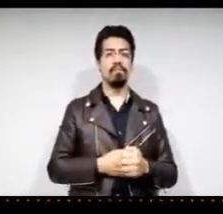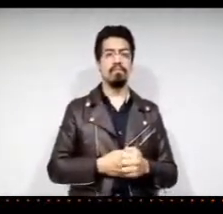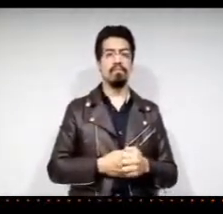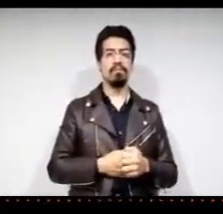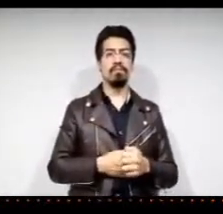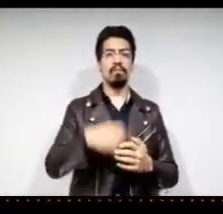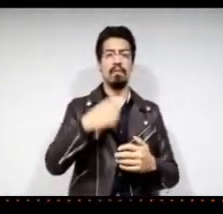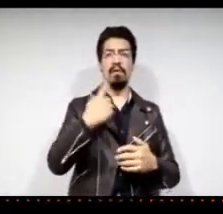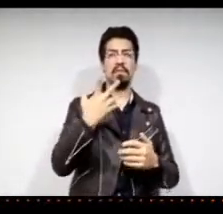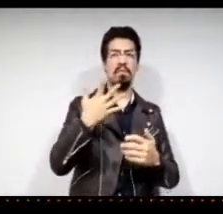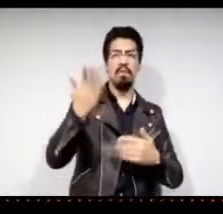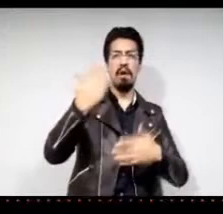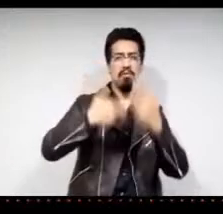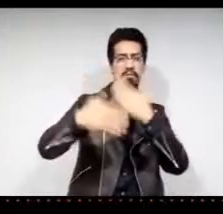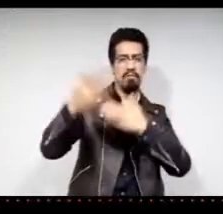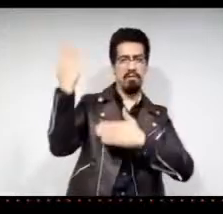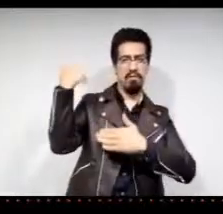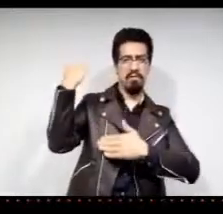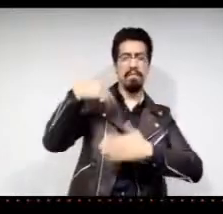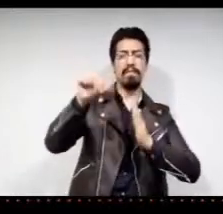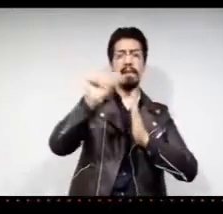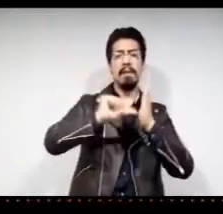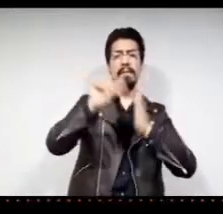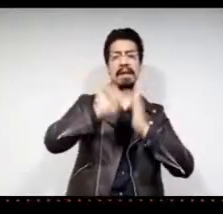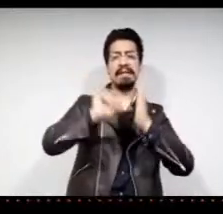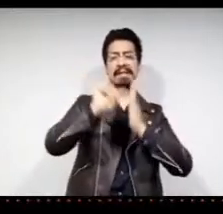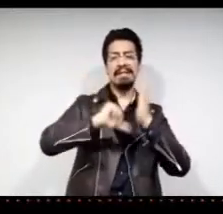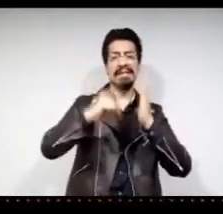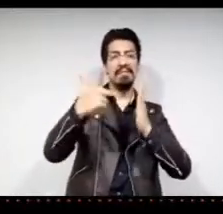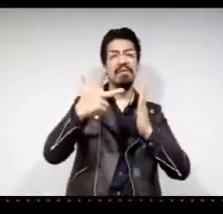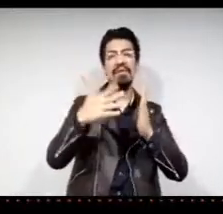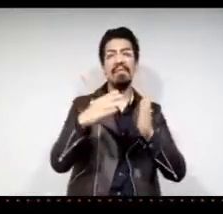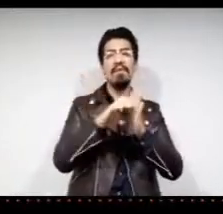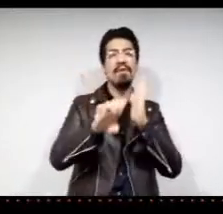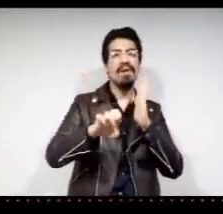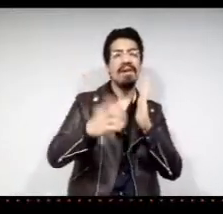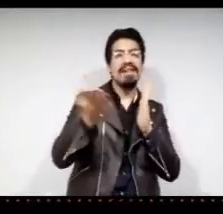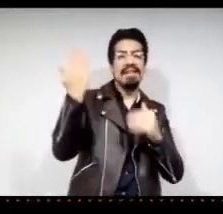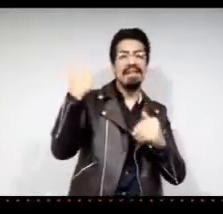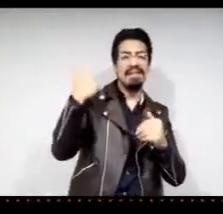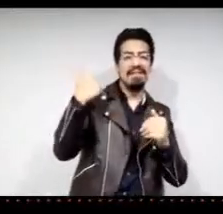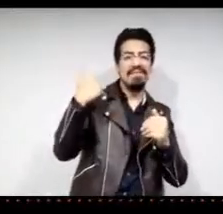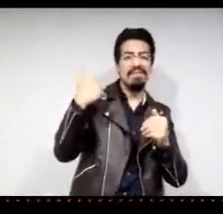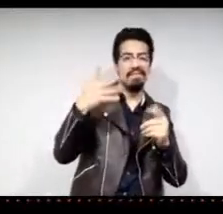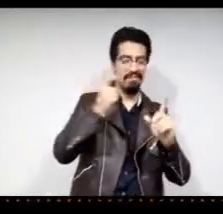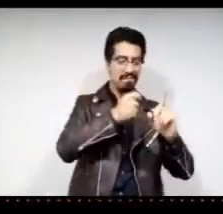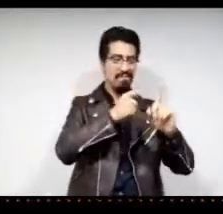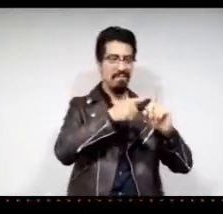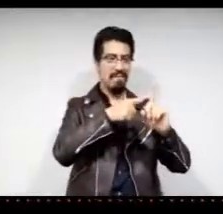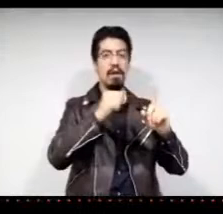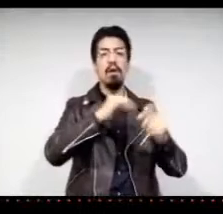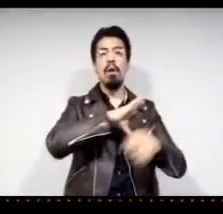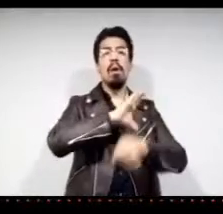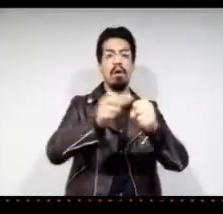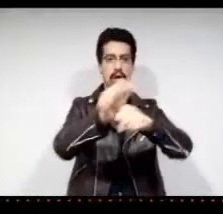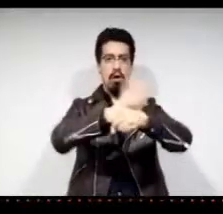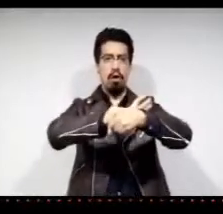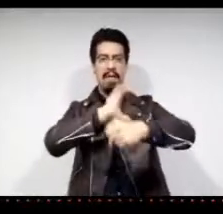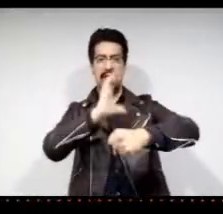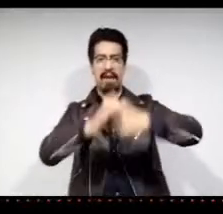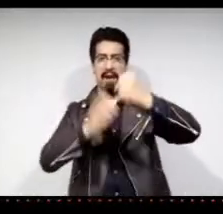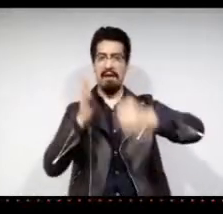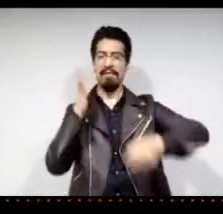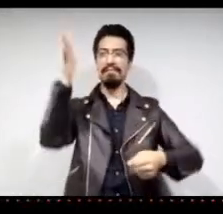unos meses, es que volviéramos a caer en el status quo de antes, que en cuanto se terminara la pandemia, pues todos,